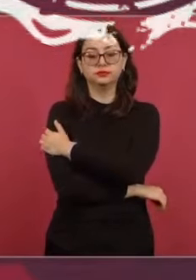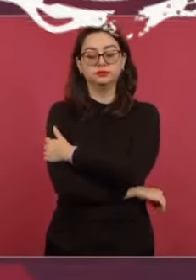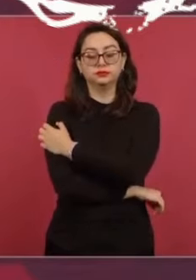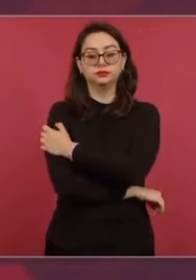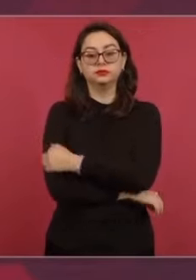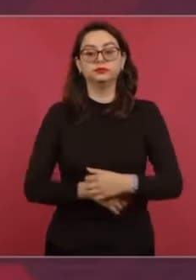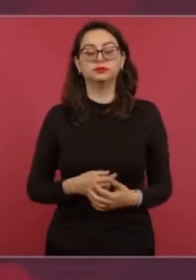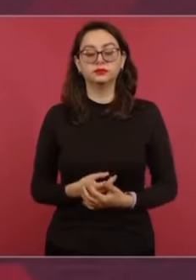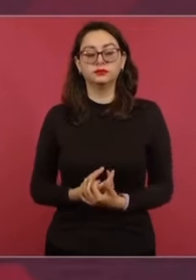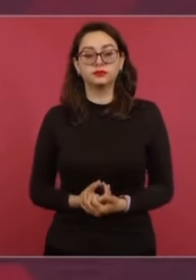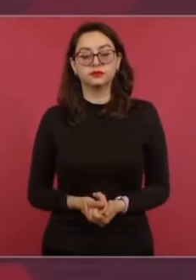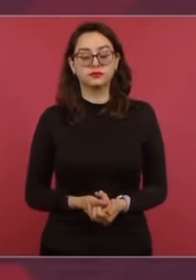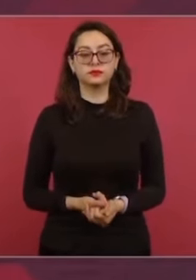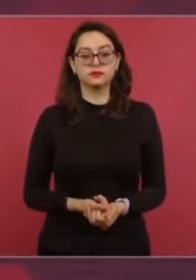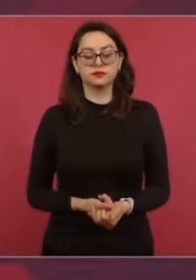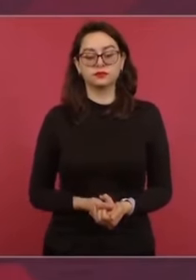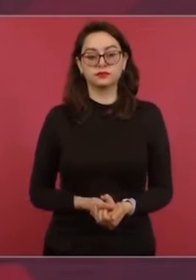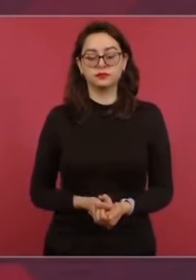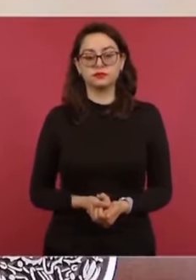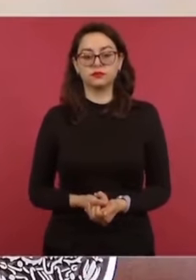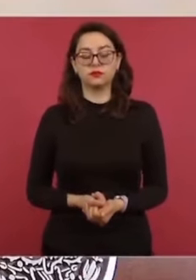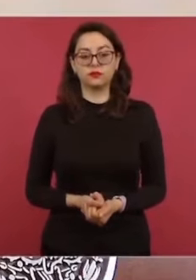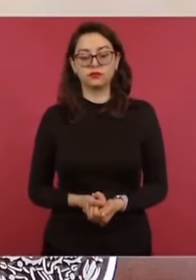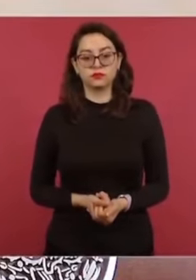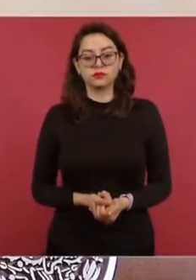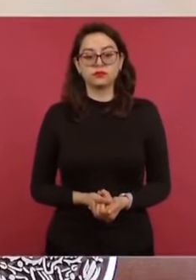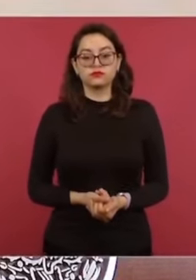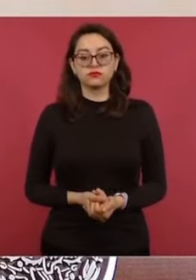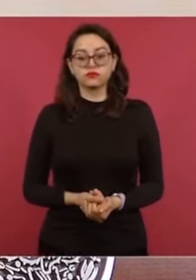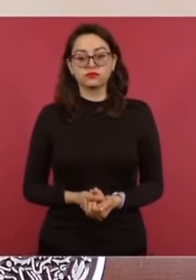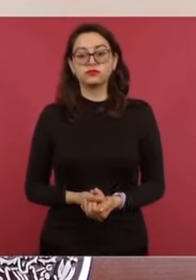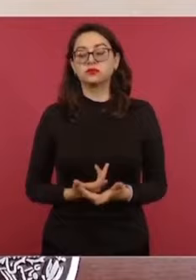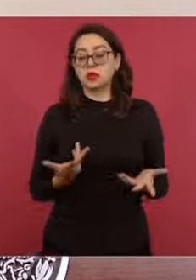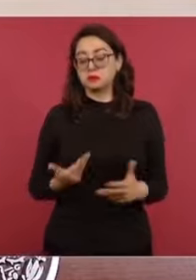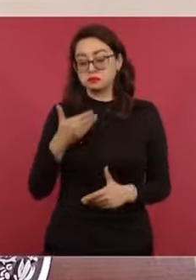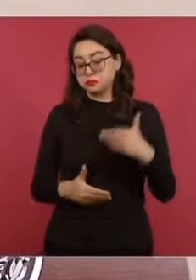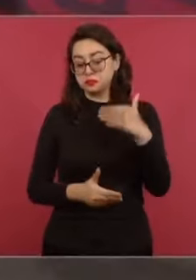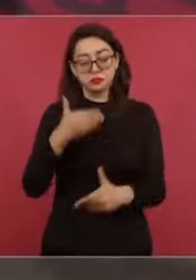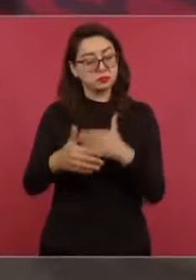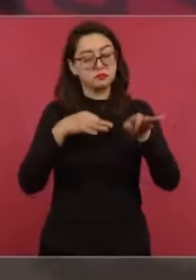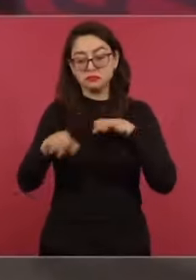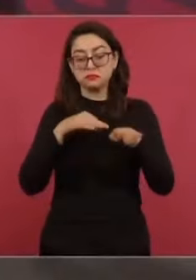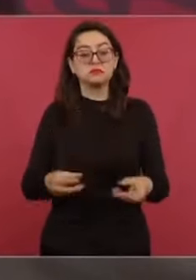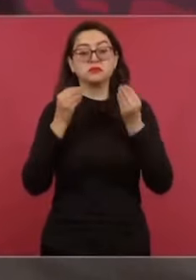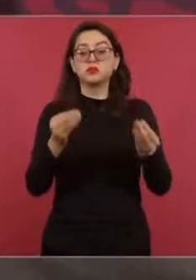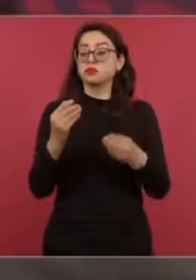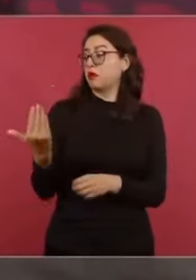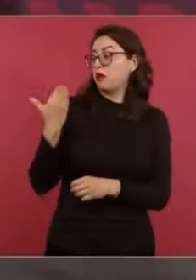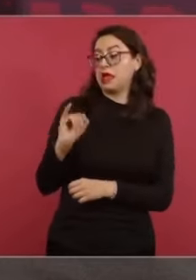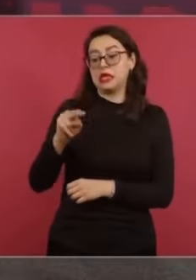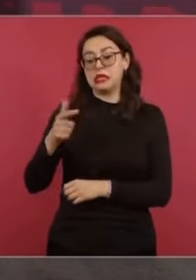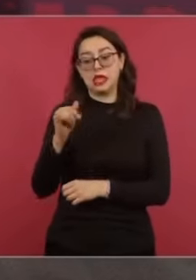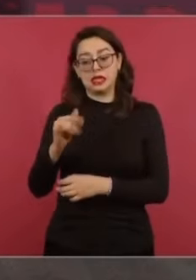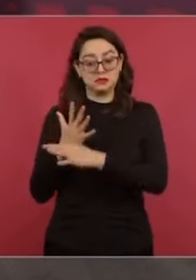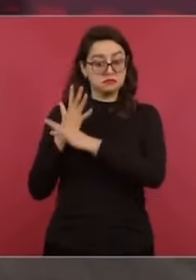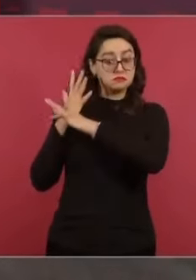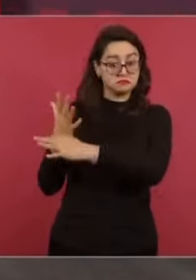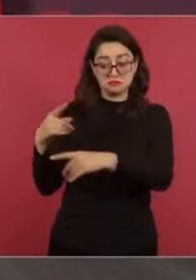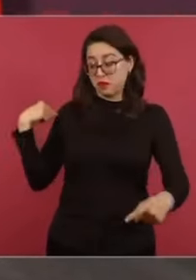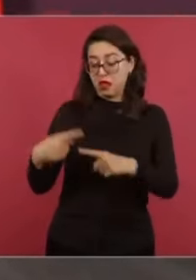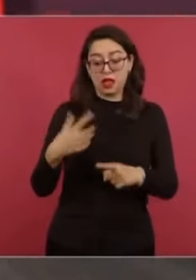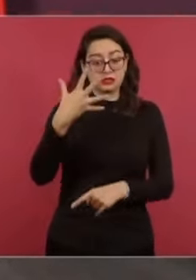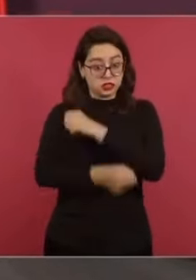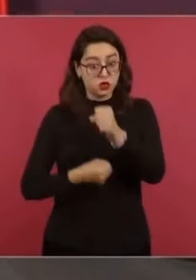Estoy muy contento, repito, porque de acuerdo a la última encuesta del INEGI, en el tiempo que llevamos gobernando el